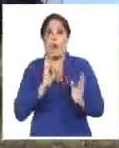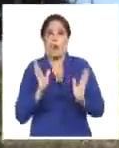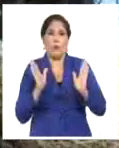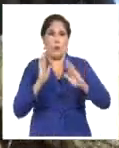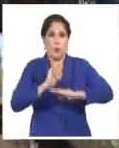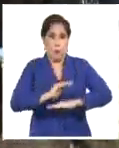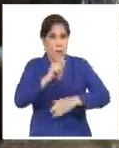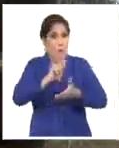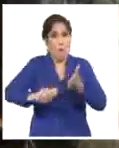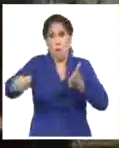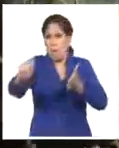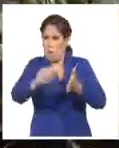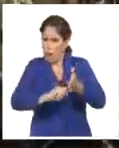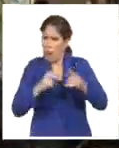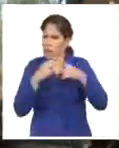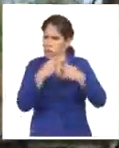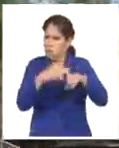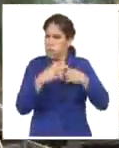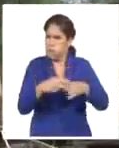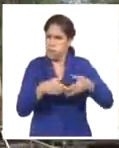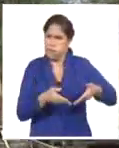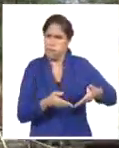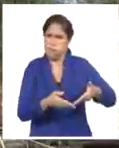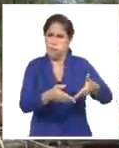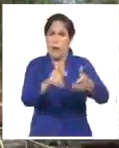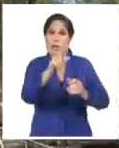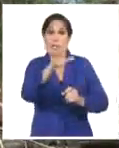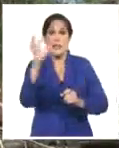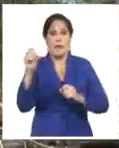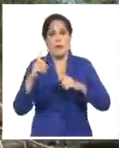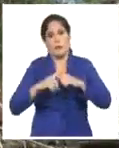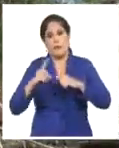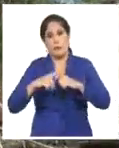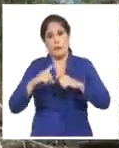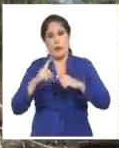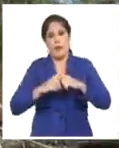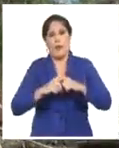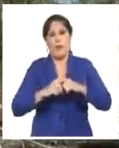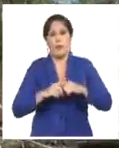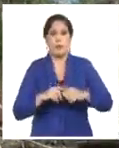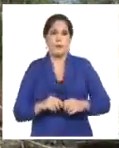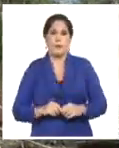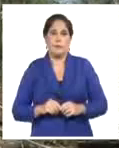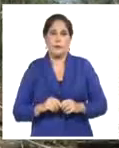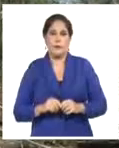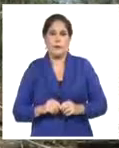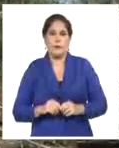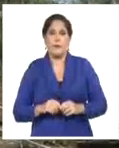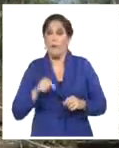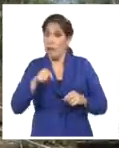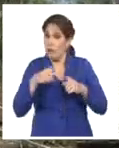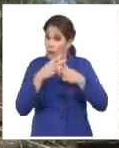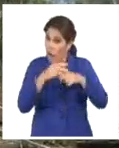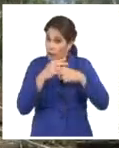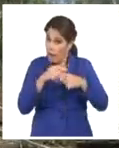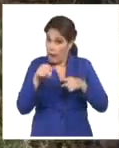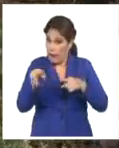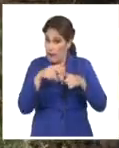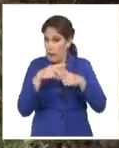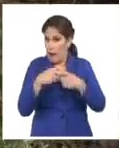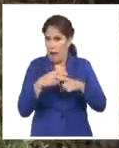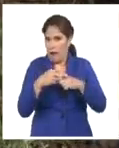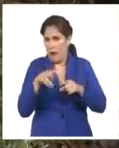Los planes contemplan la rehabilitación de más de 100 kilómetros del sistema de riego y drenaje. Este mantenimiento